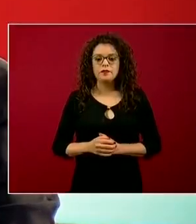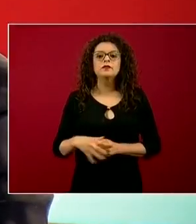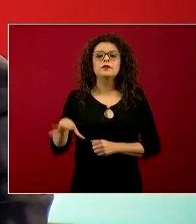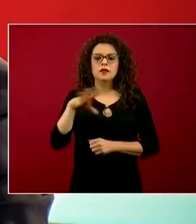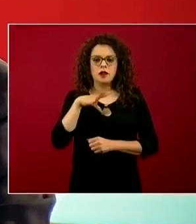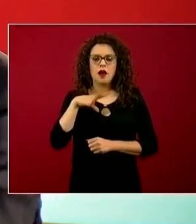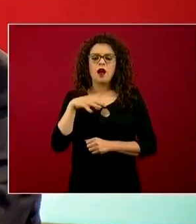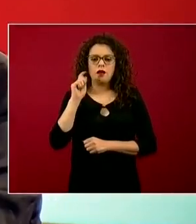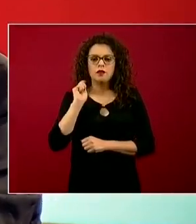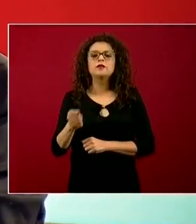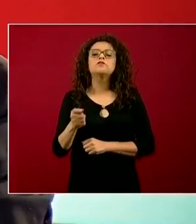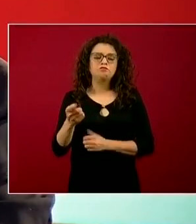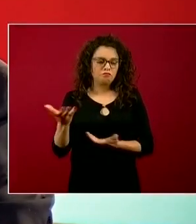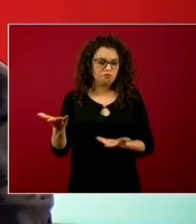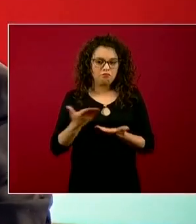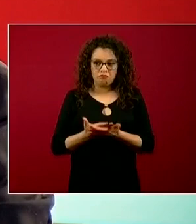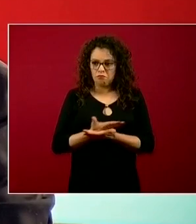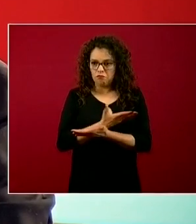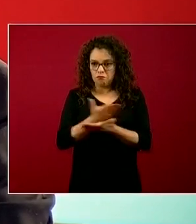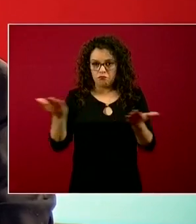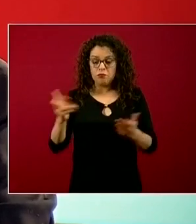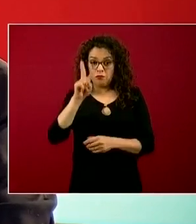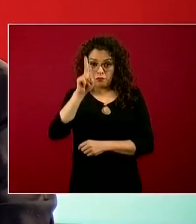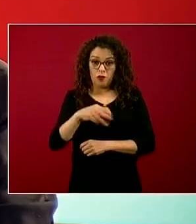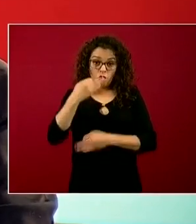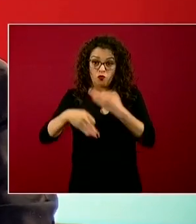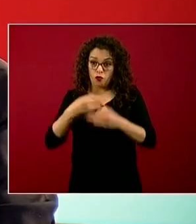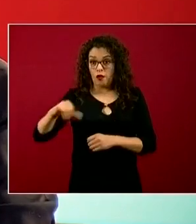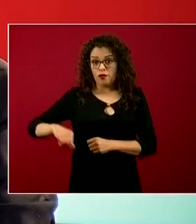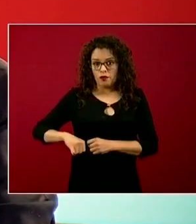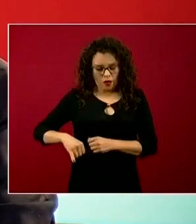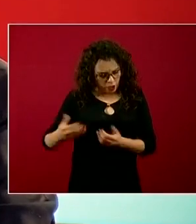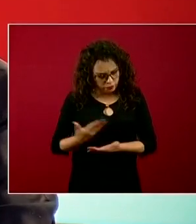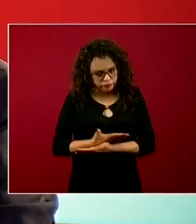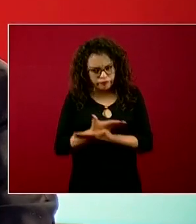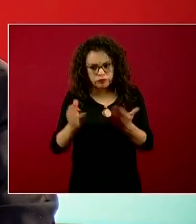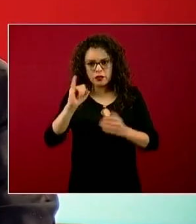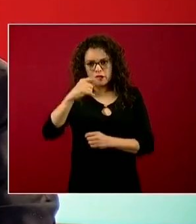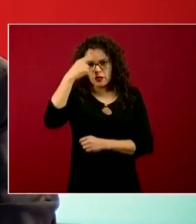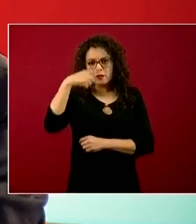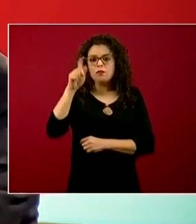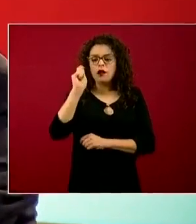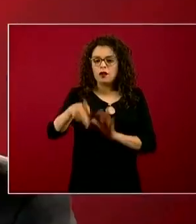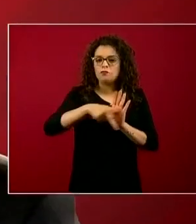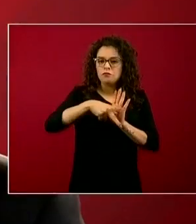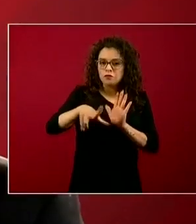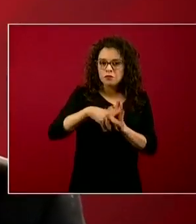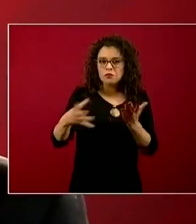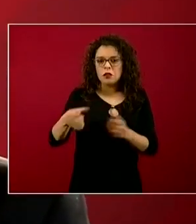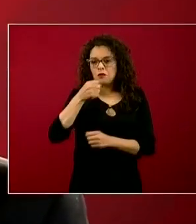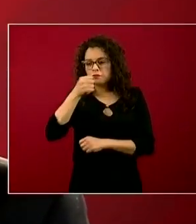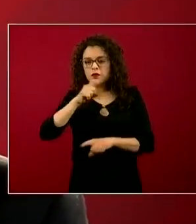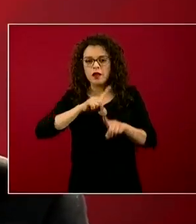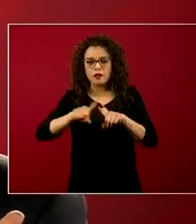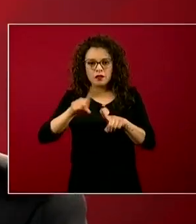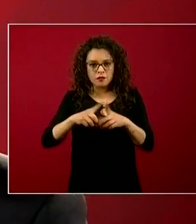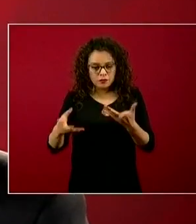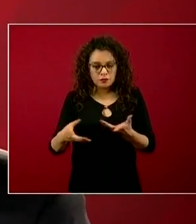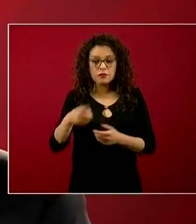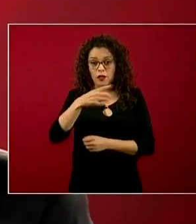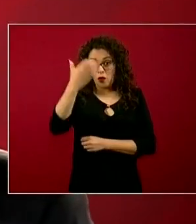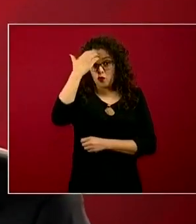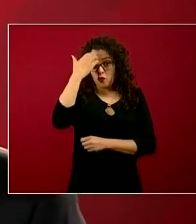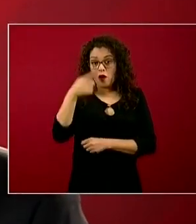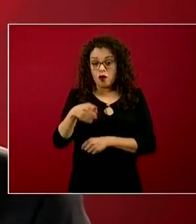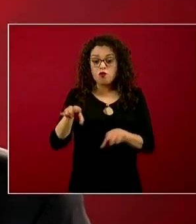demostración a la prensa consideramos que es un evento de interés público y conviene que la prensa y por lo tanto el pueblo de mexico conozca